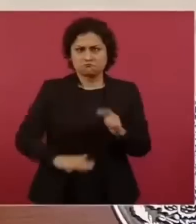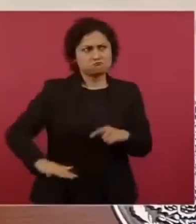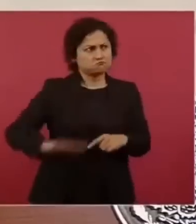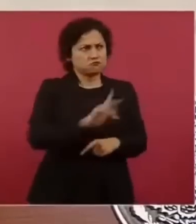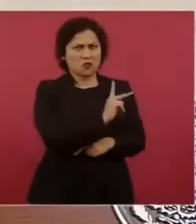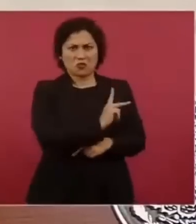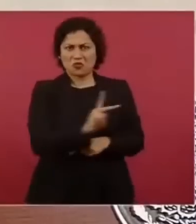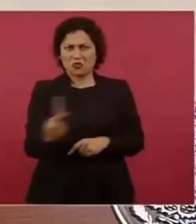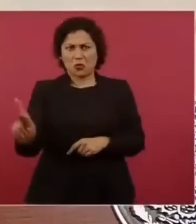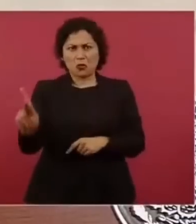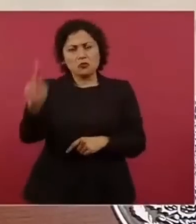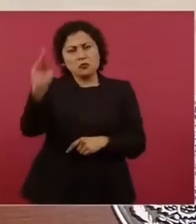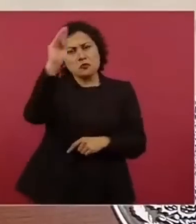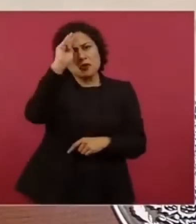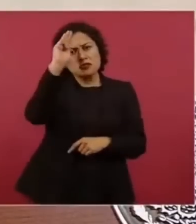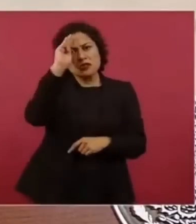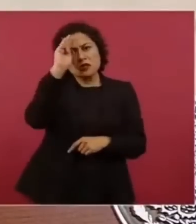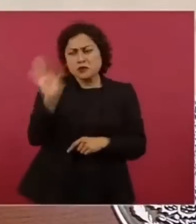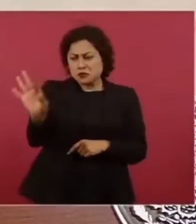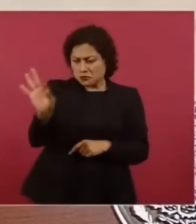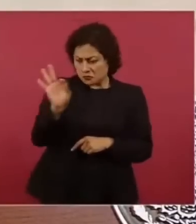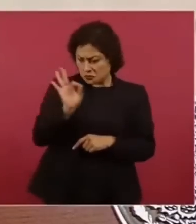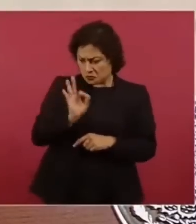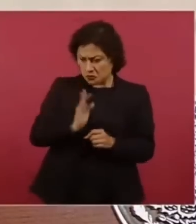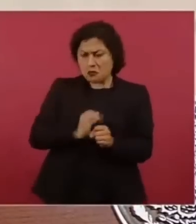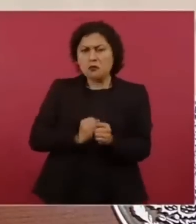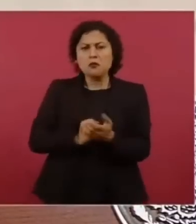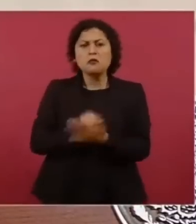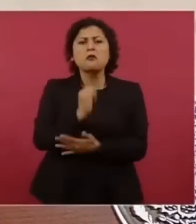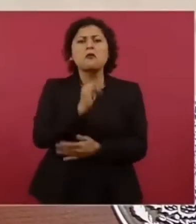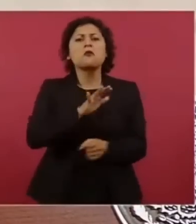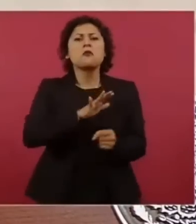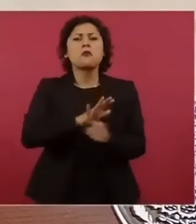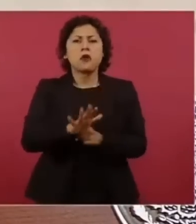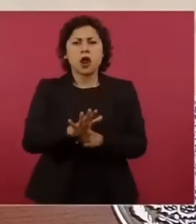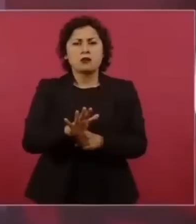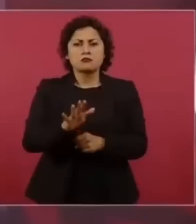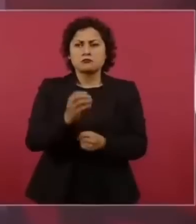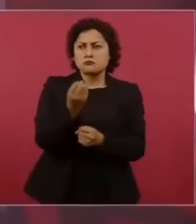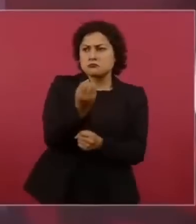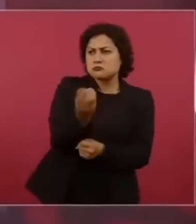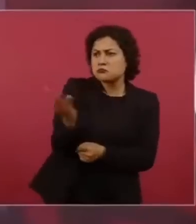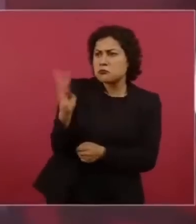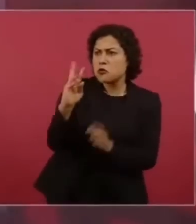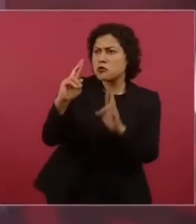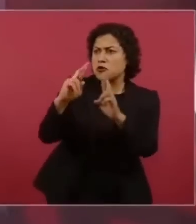la religión que más se acerque a sus sentimientos.